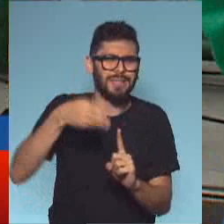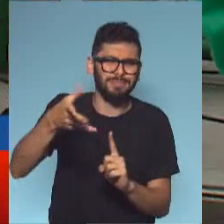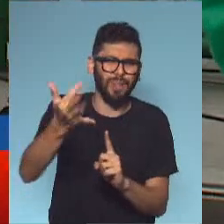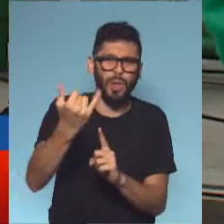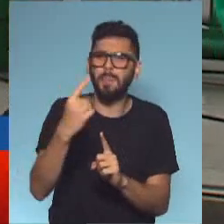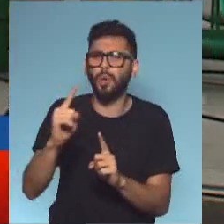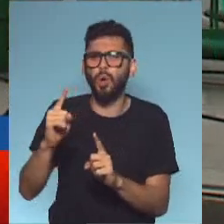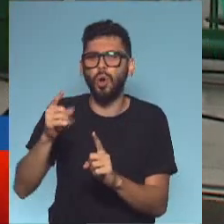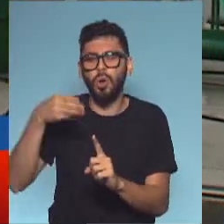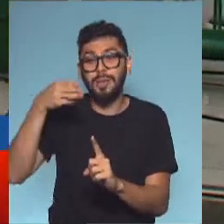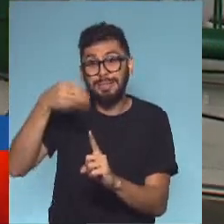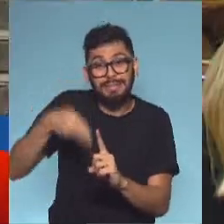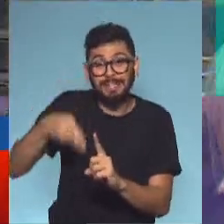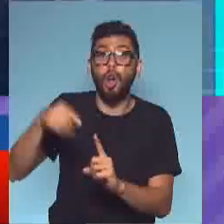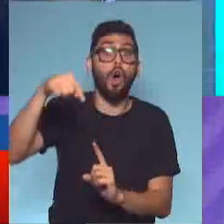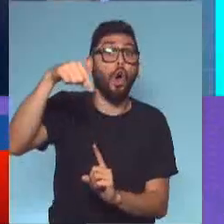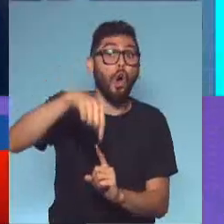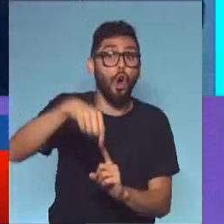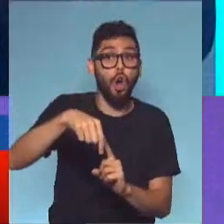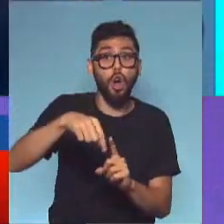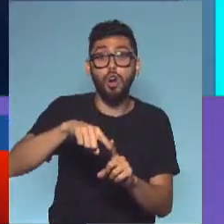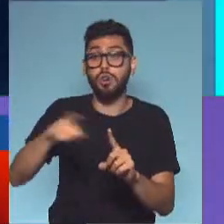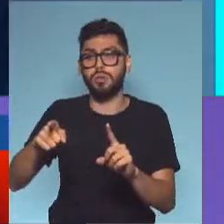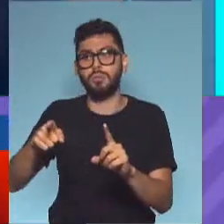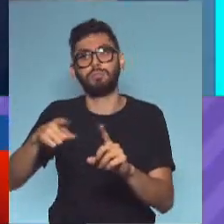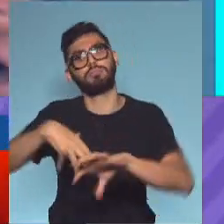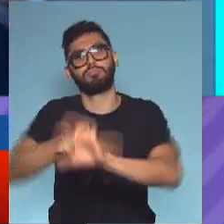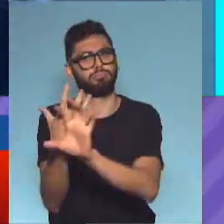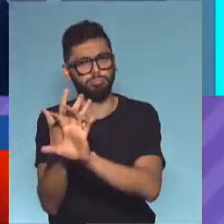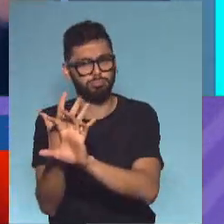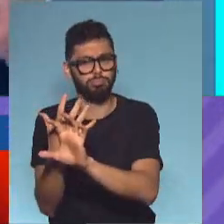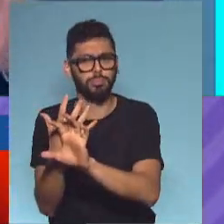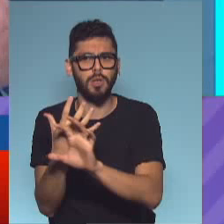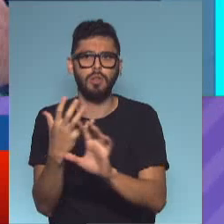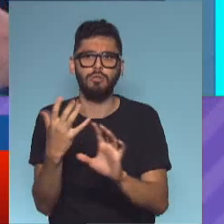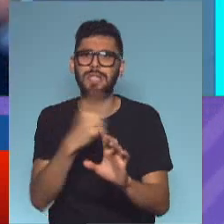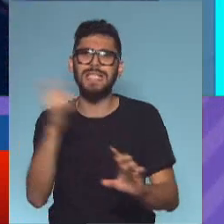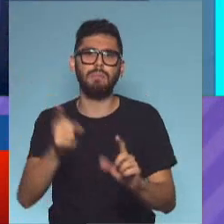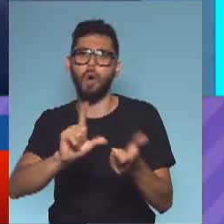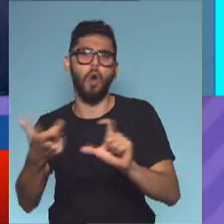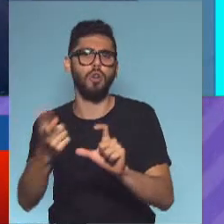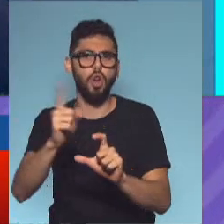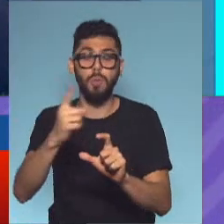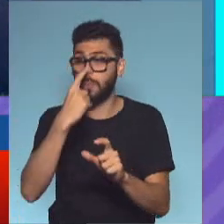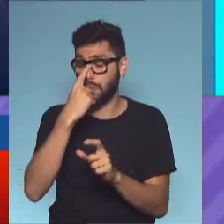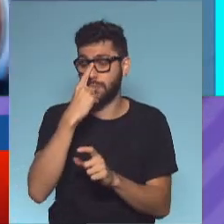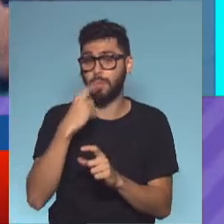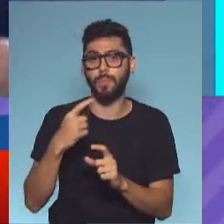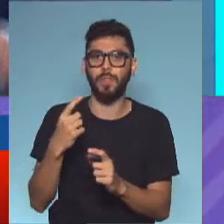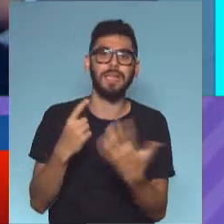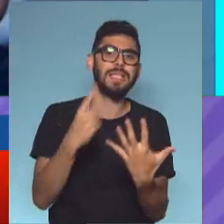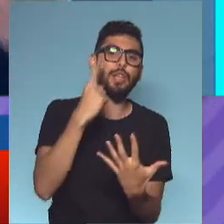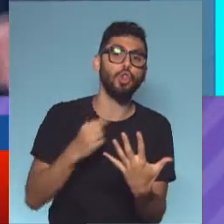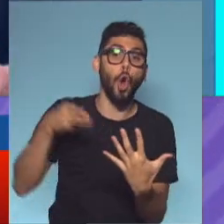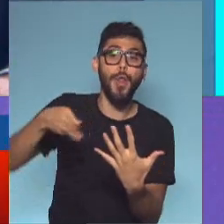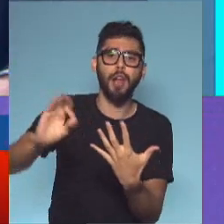de la presencialidad que tenés hoy a un escenario de virtualidad absoluto. Podés ir pasando de, en lugar de 5 días presenciales,